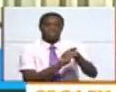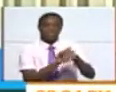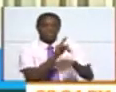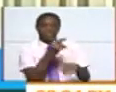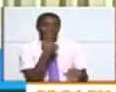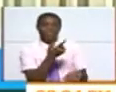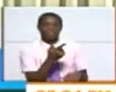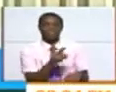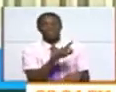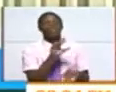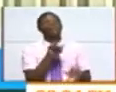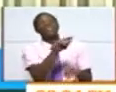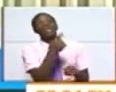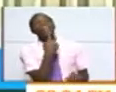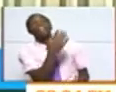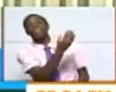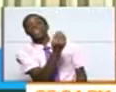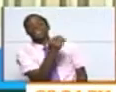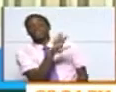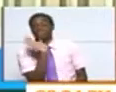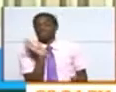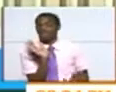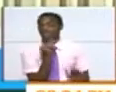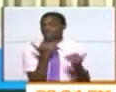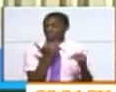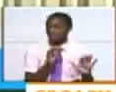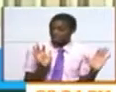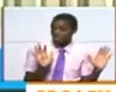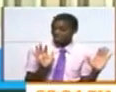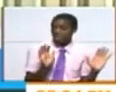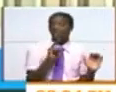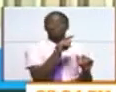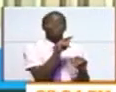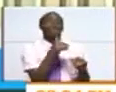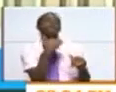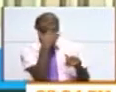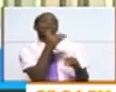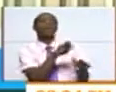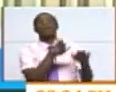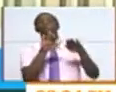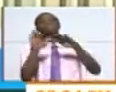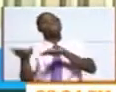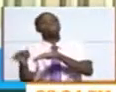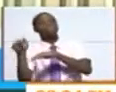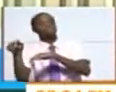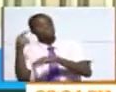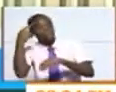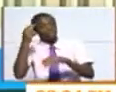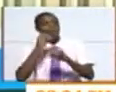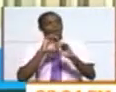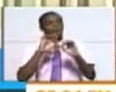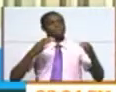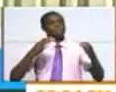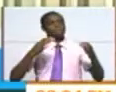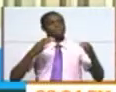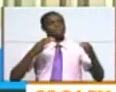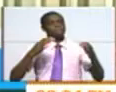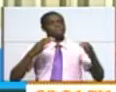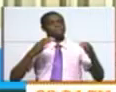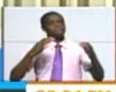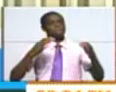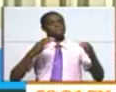diga, eso es lo que está diciendo usted, como hemos visto la parcialidad en contra de la deontología profesional que han hecho ustedes en